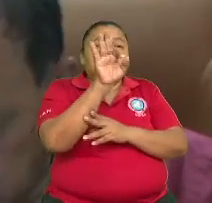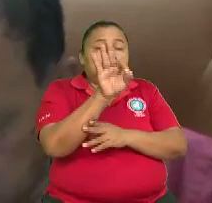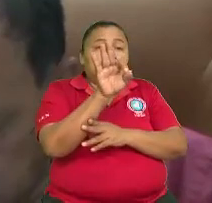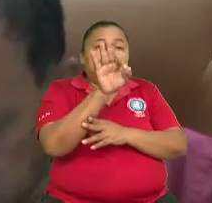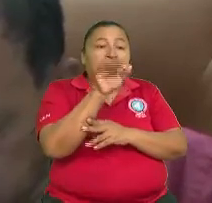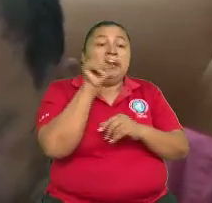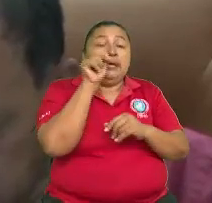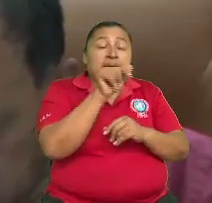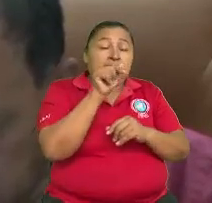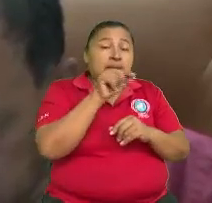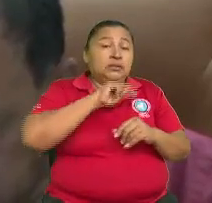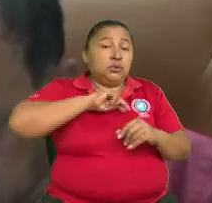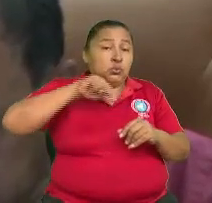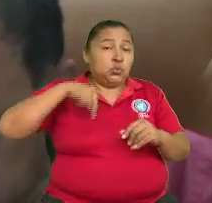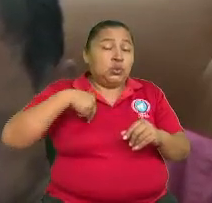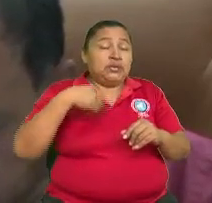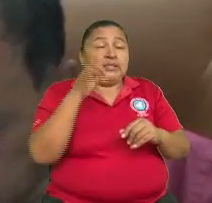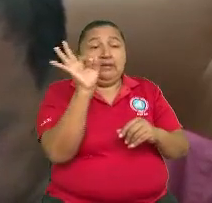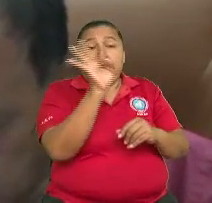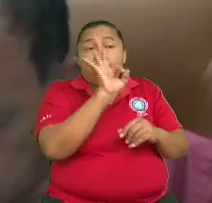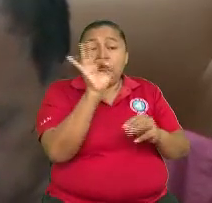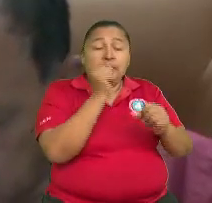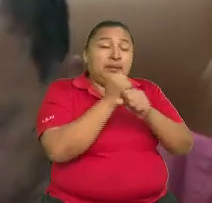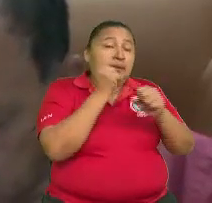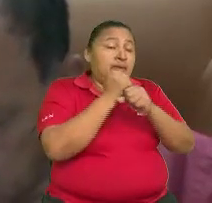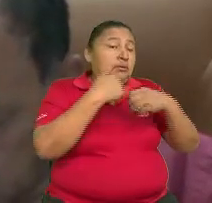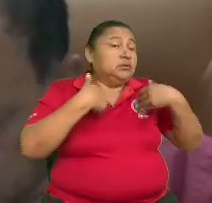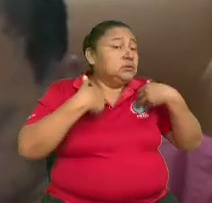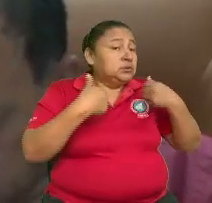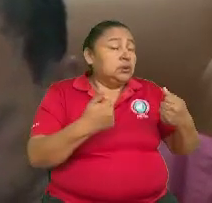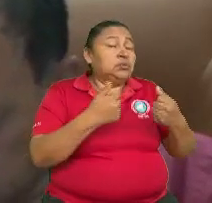que es nuestro modelo de salud,